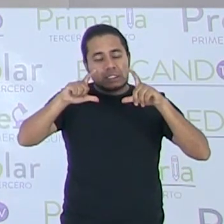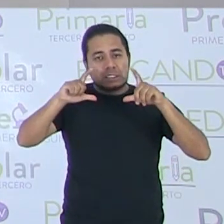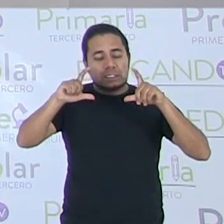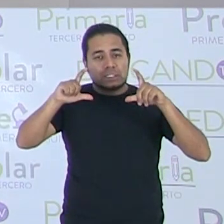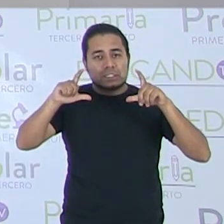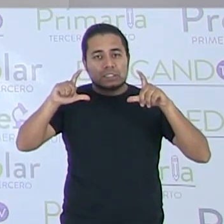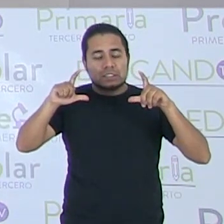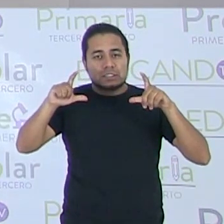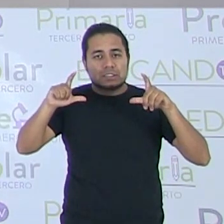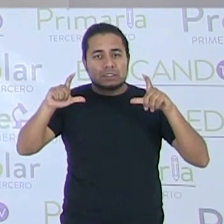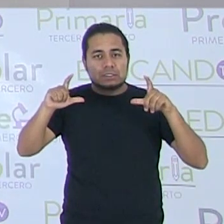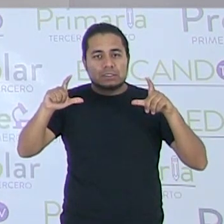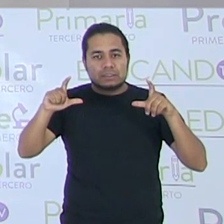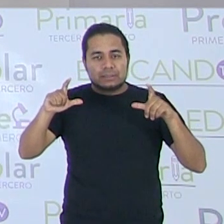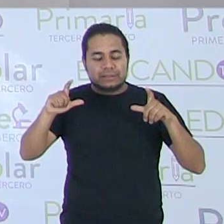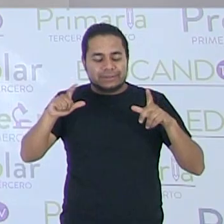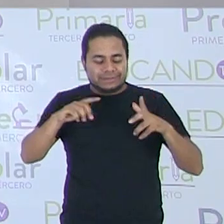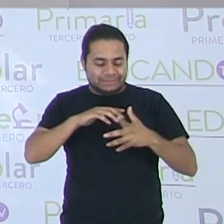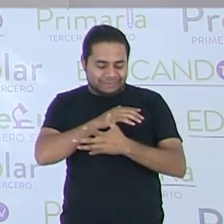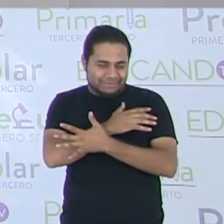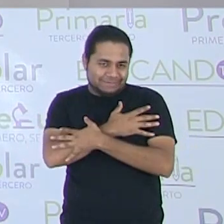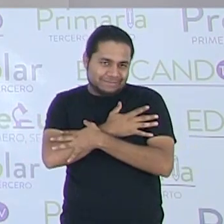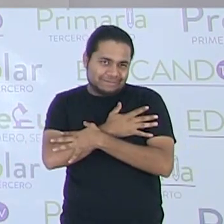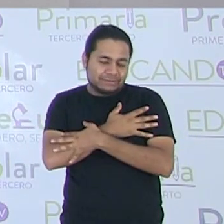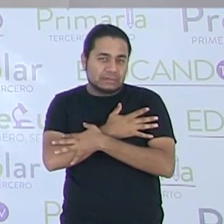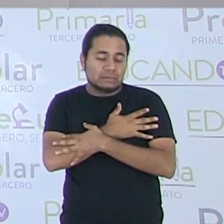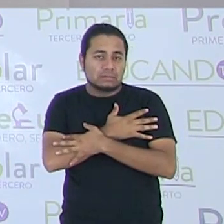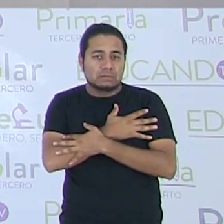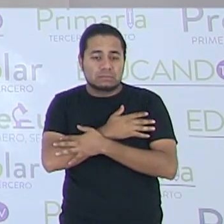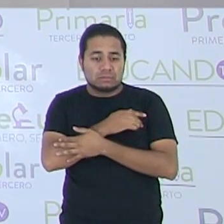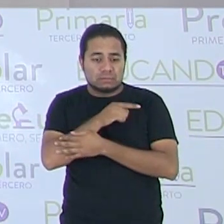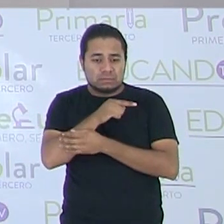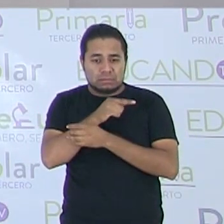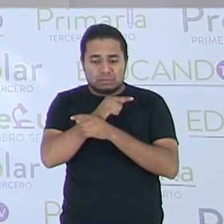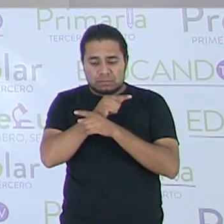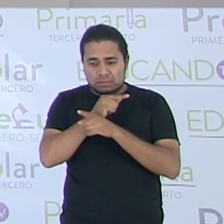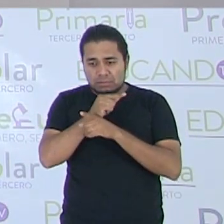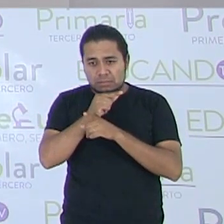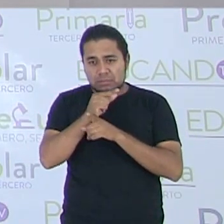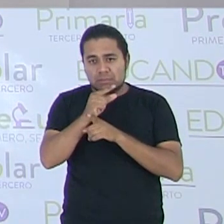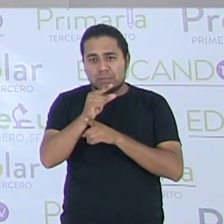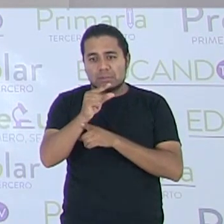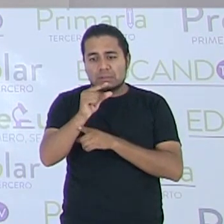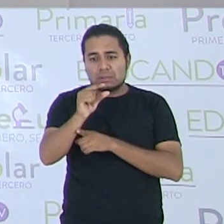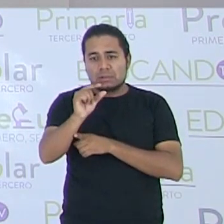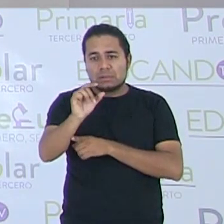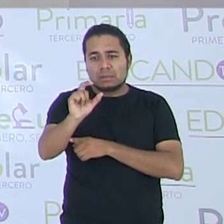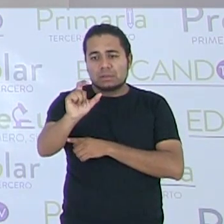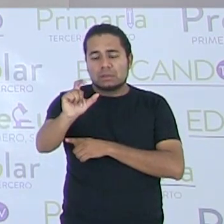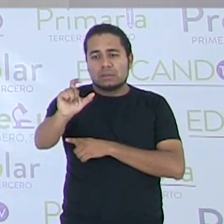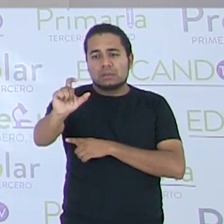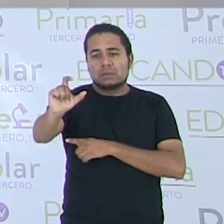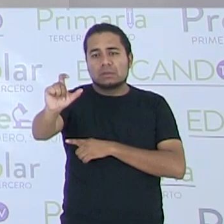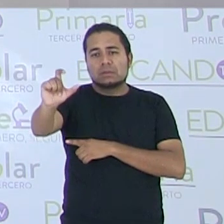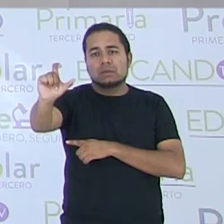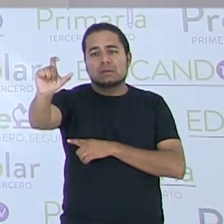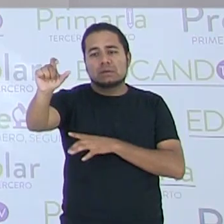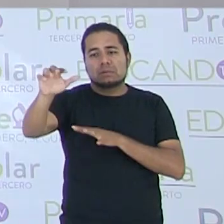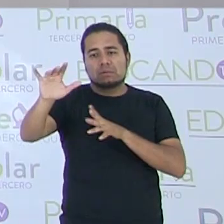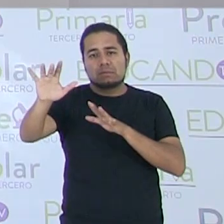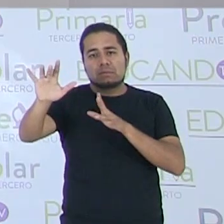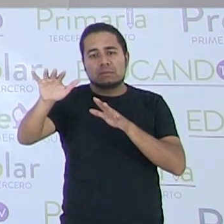y el regazo me llenó. Y se fue por los caminos como arroyo